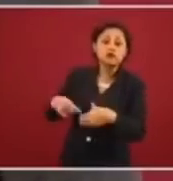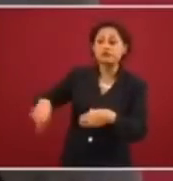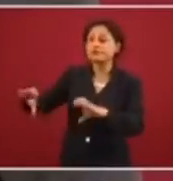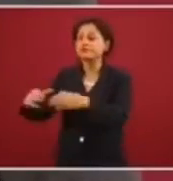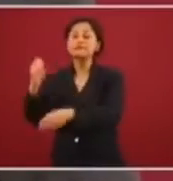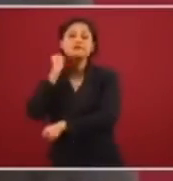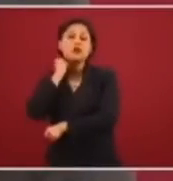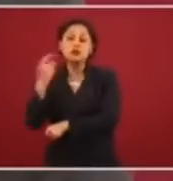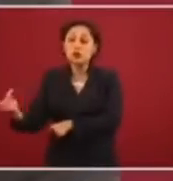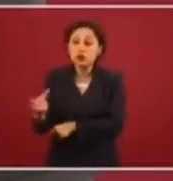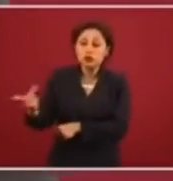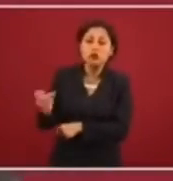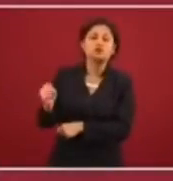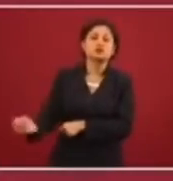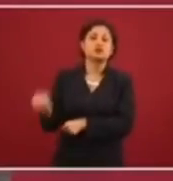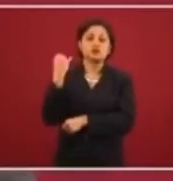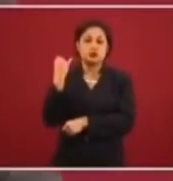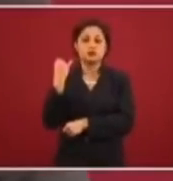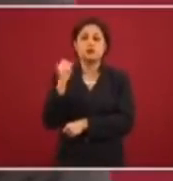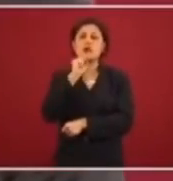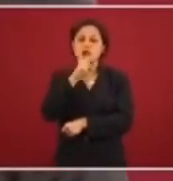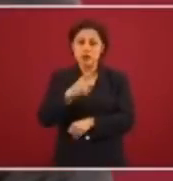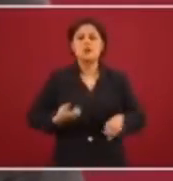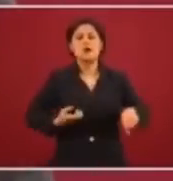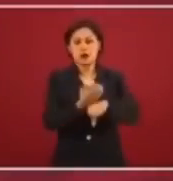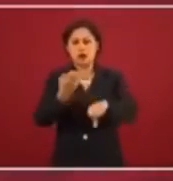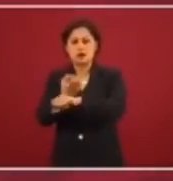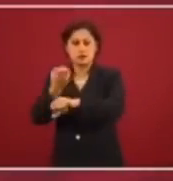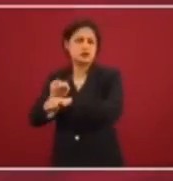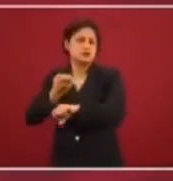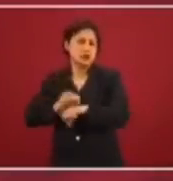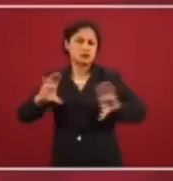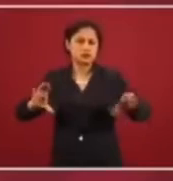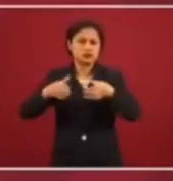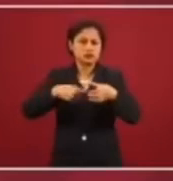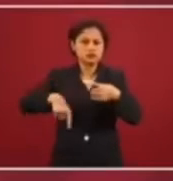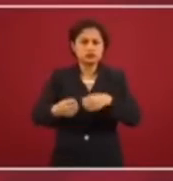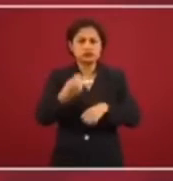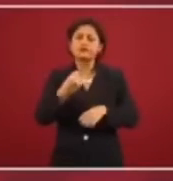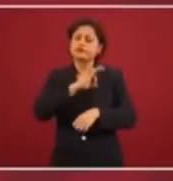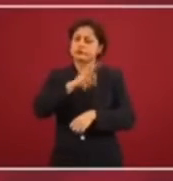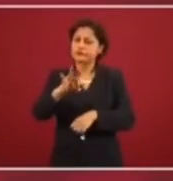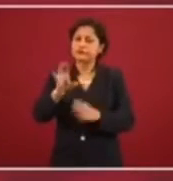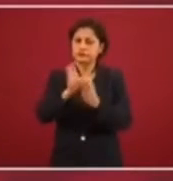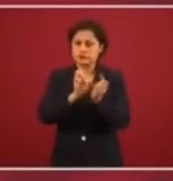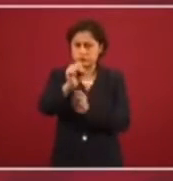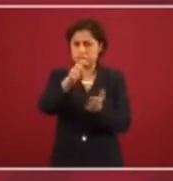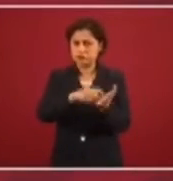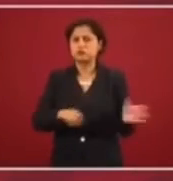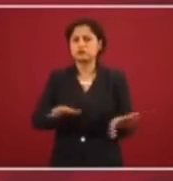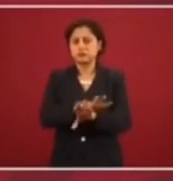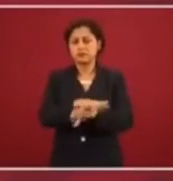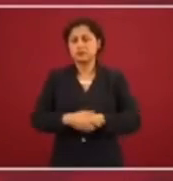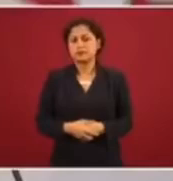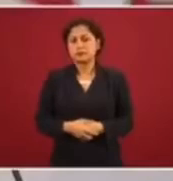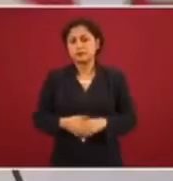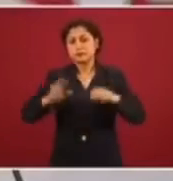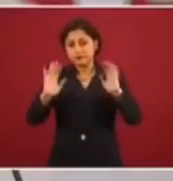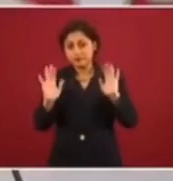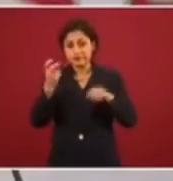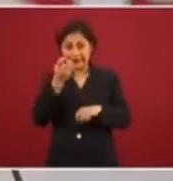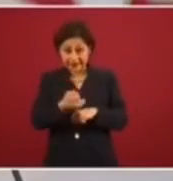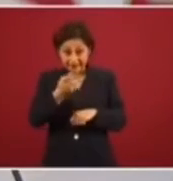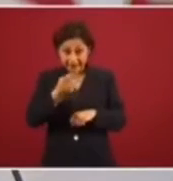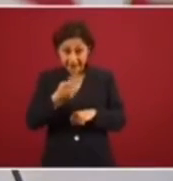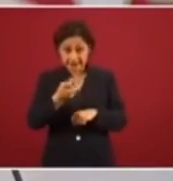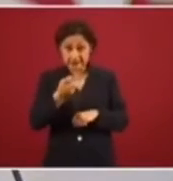en los congresos locales. Esto ayudaría mucho para